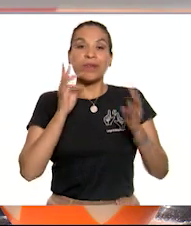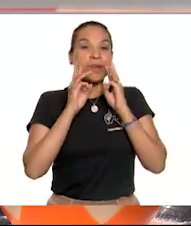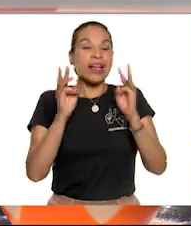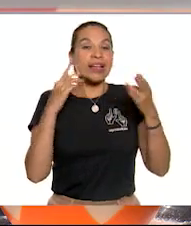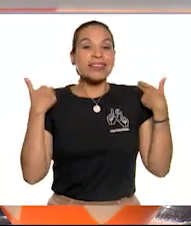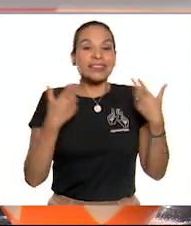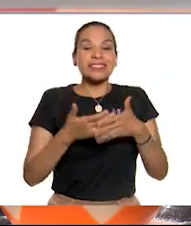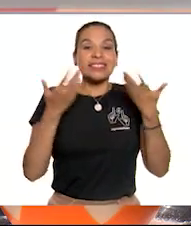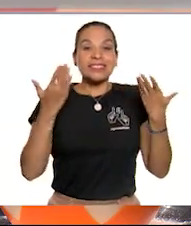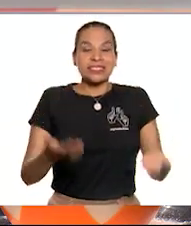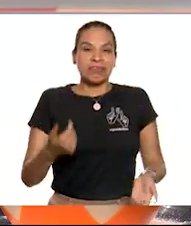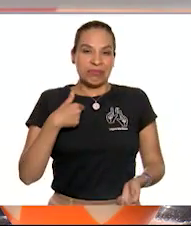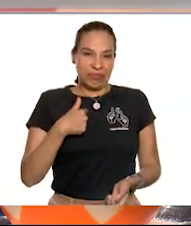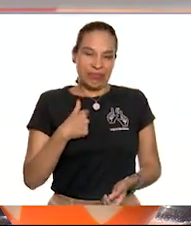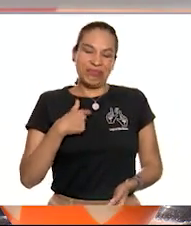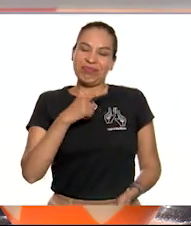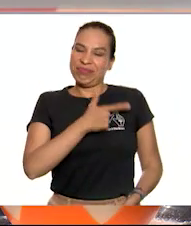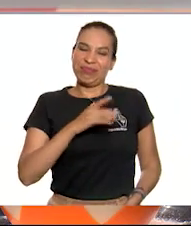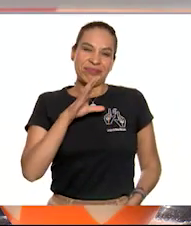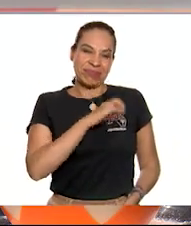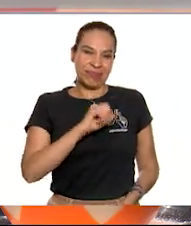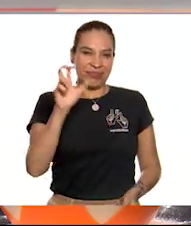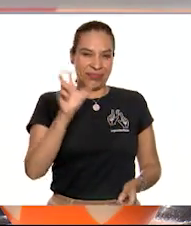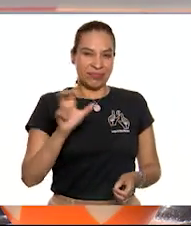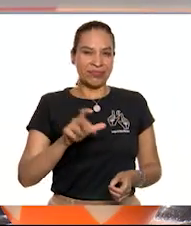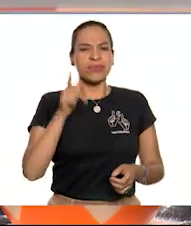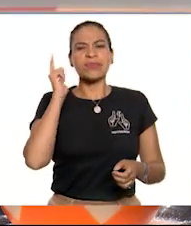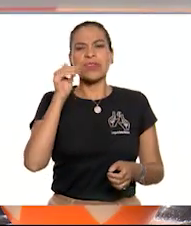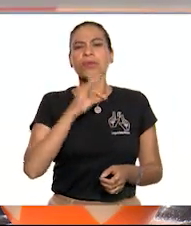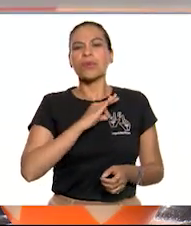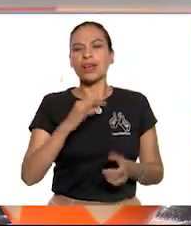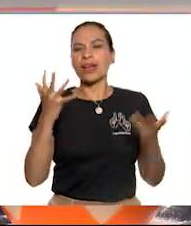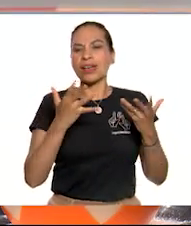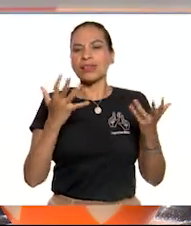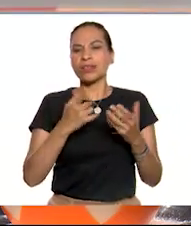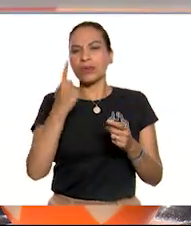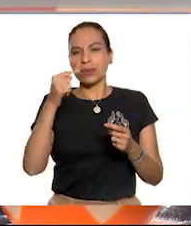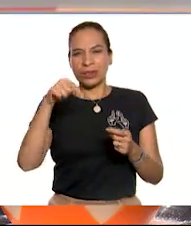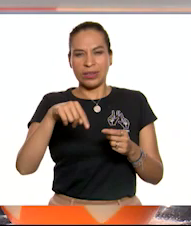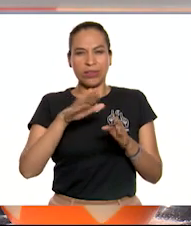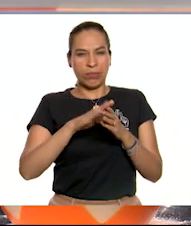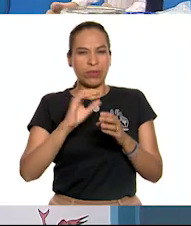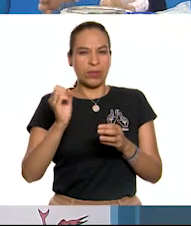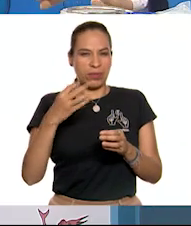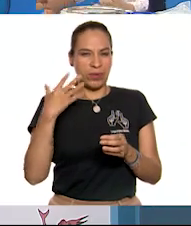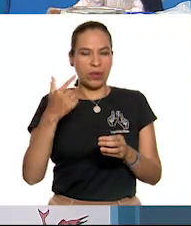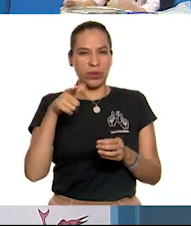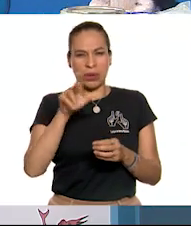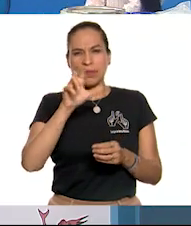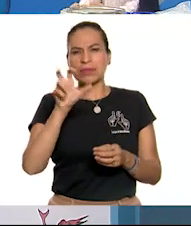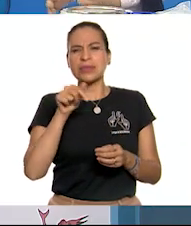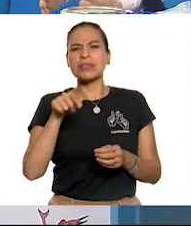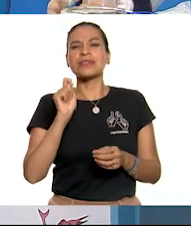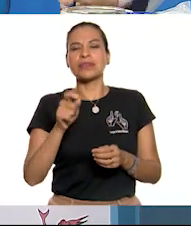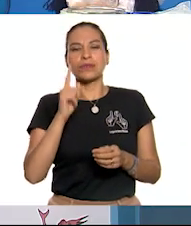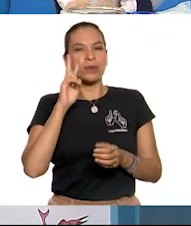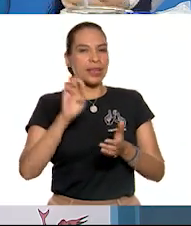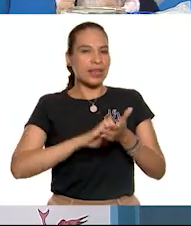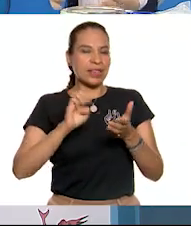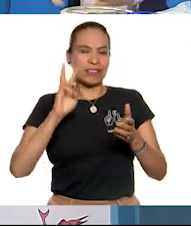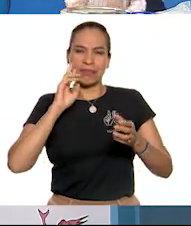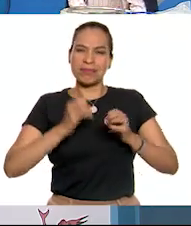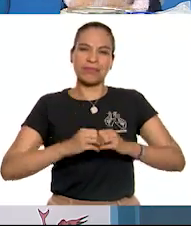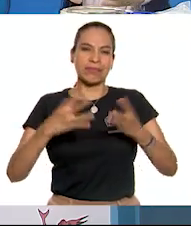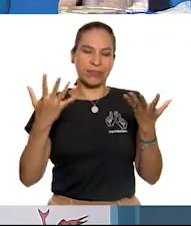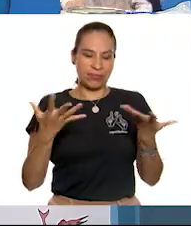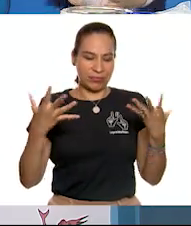¡Wow, maestra! A mí me encanta la pizza. Ojalá pudiéramos hacer una aquí en el foro. Uy, la pizza es un ejemplo muy